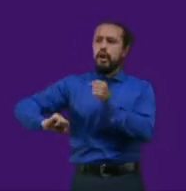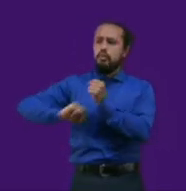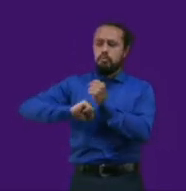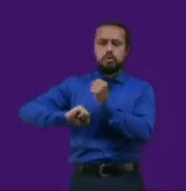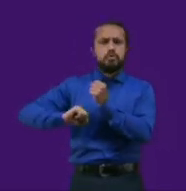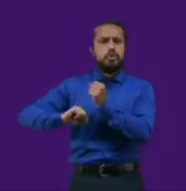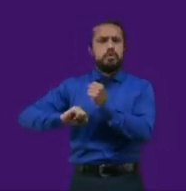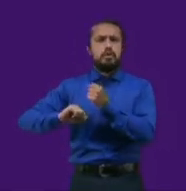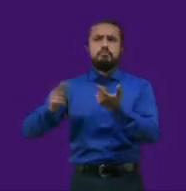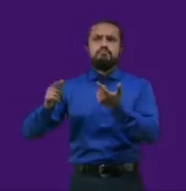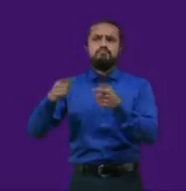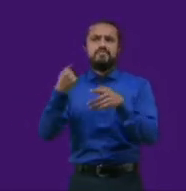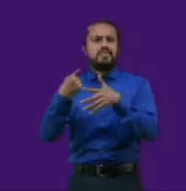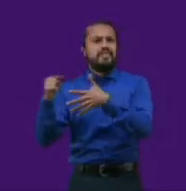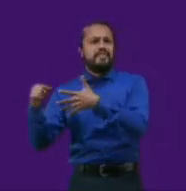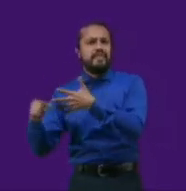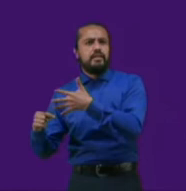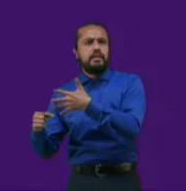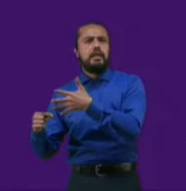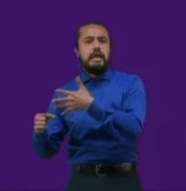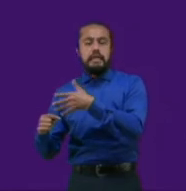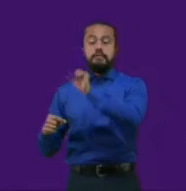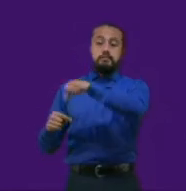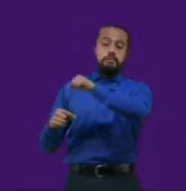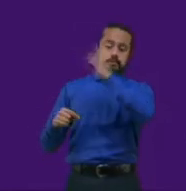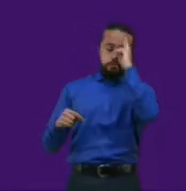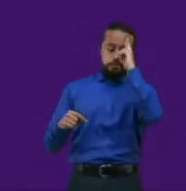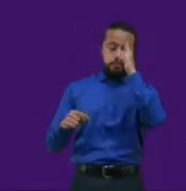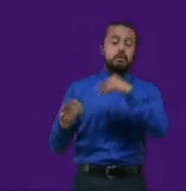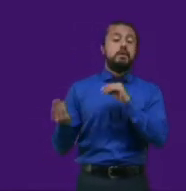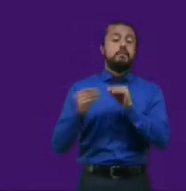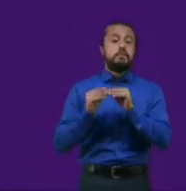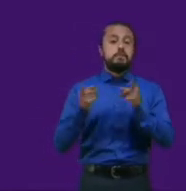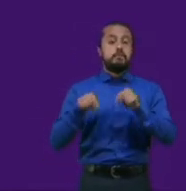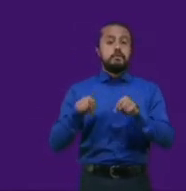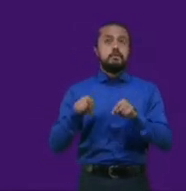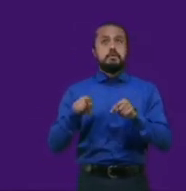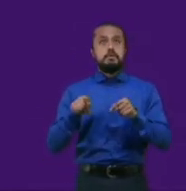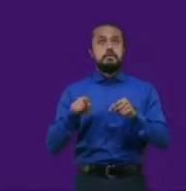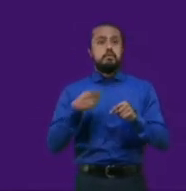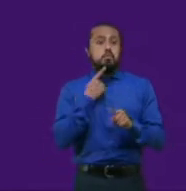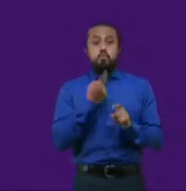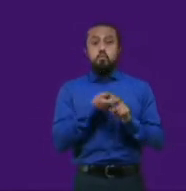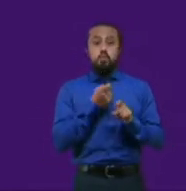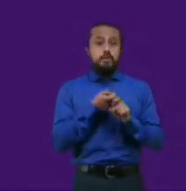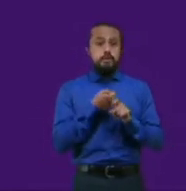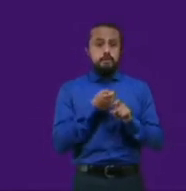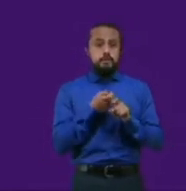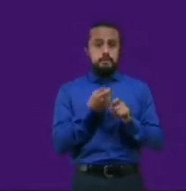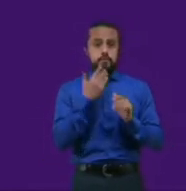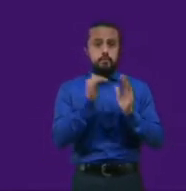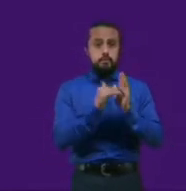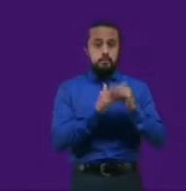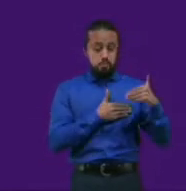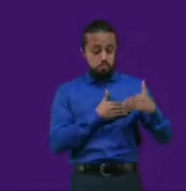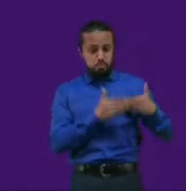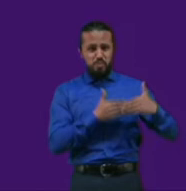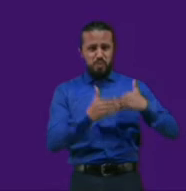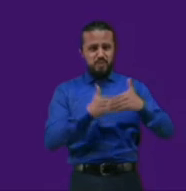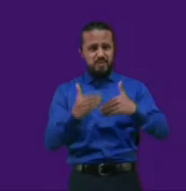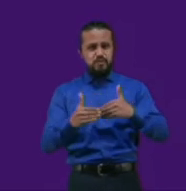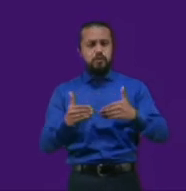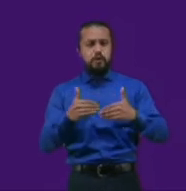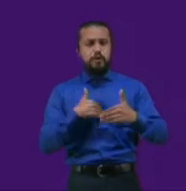de varios de estos negocios, ¿no? Y es muy difícil, obviamente, el proceso de entrar a